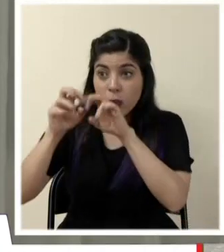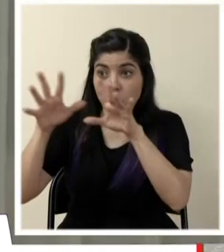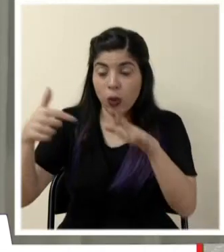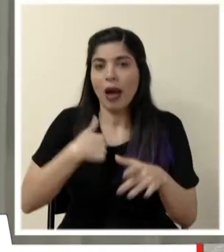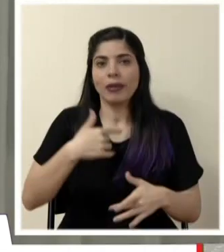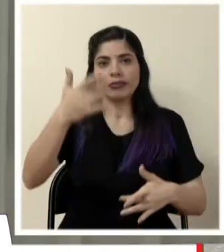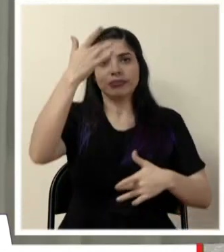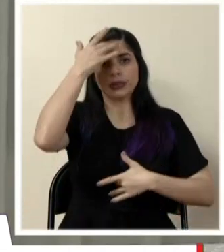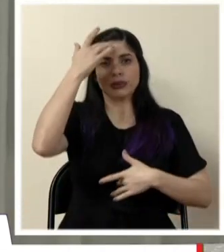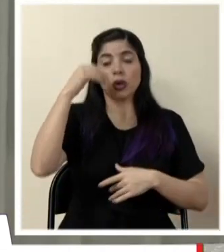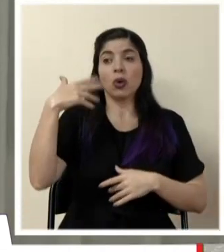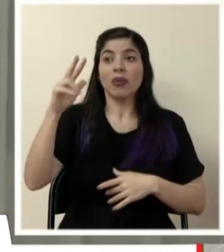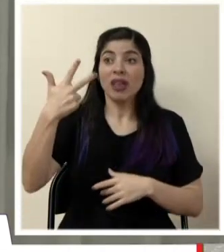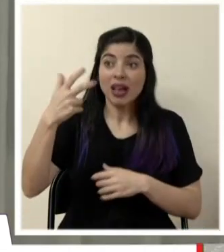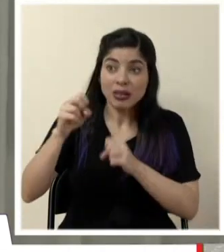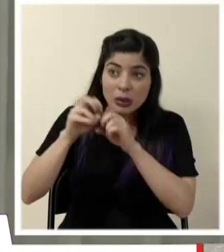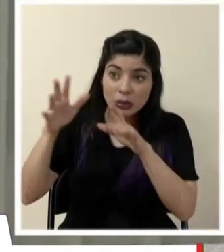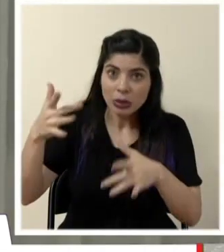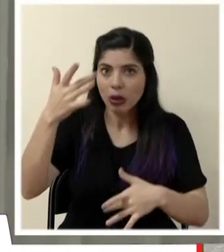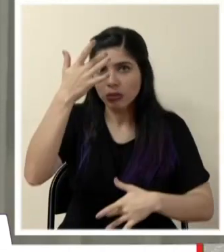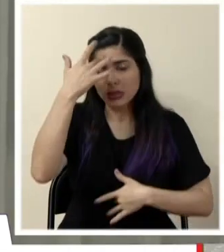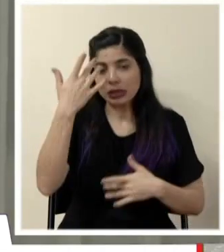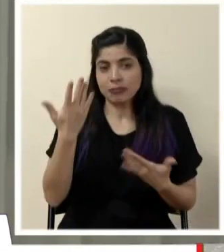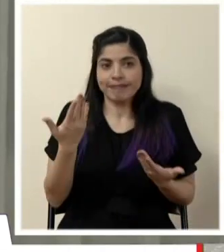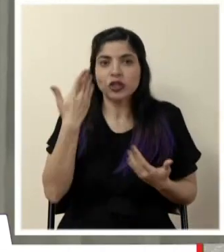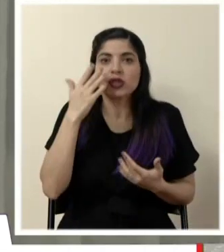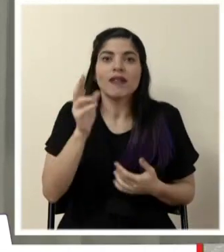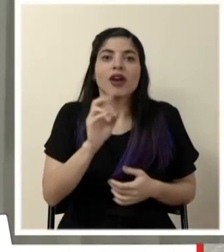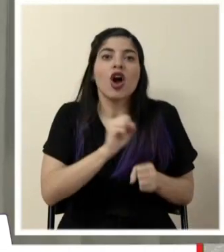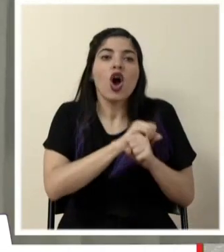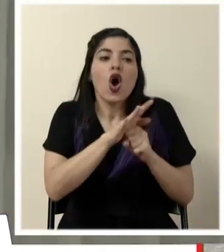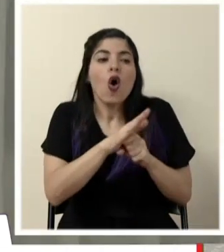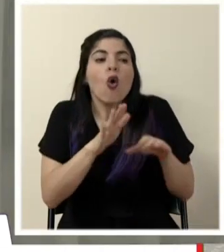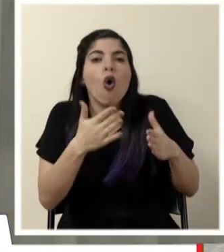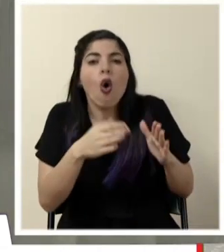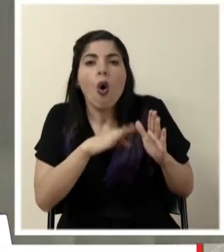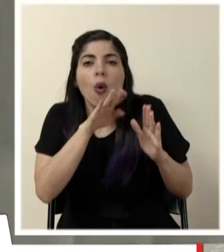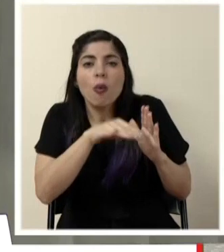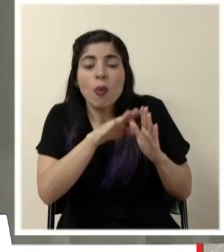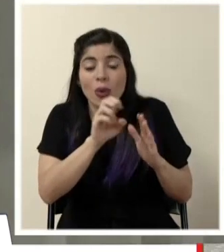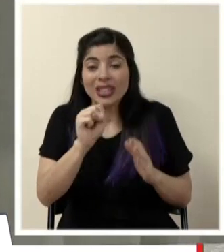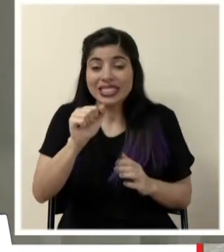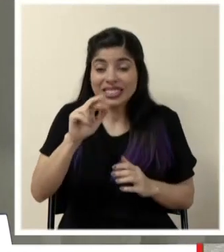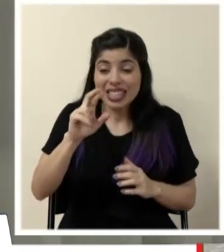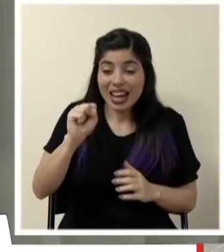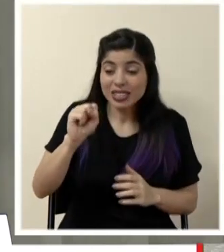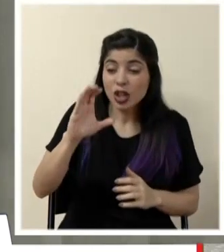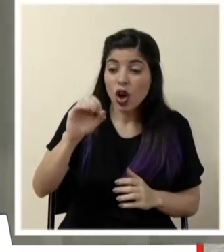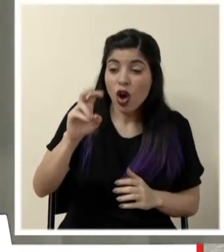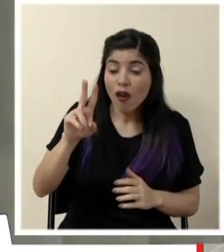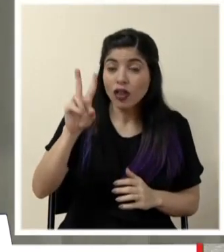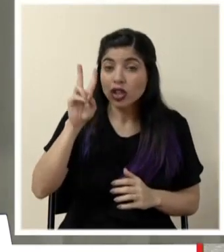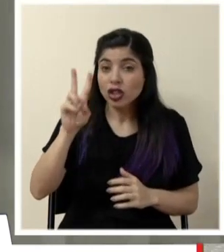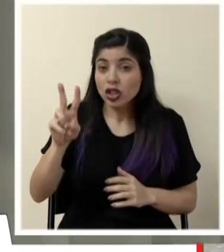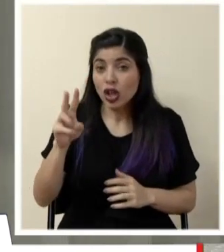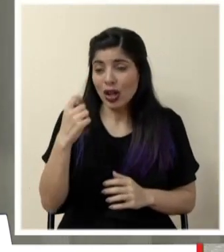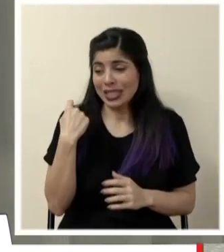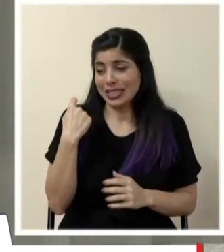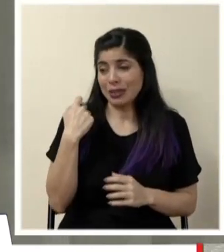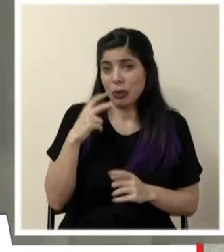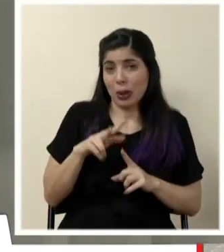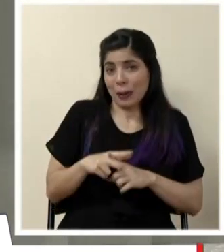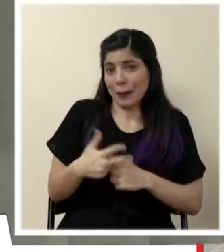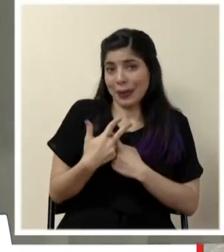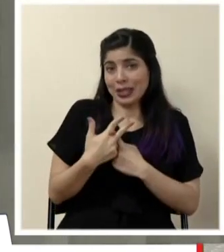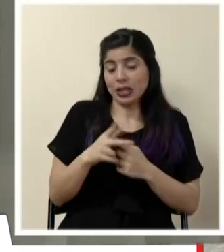el COVID-19 cómo se va a comportar. En realidad tenemos todavía poco tiempo de que el SARS-CoV-2 ha tenido circulación a nivel mundial, así que tenemos que